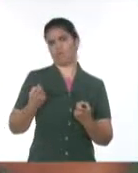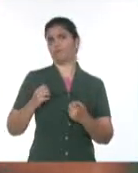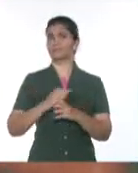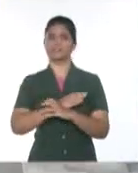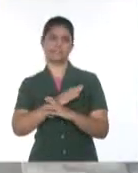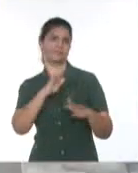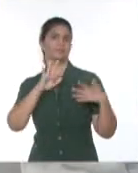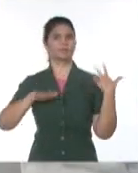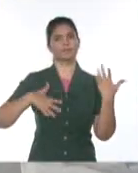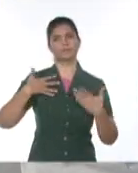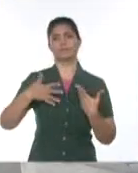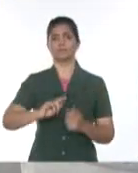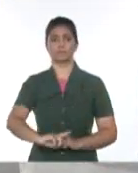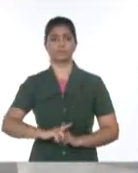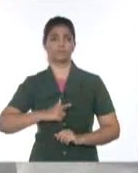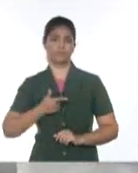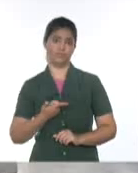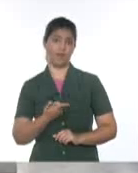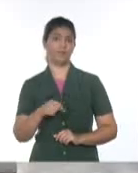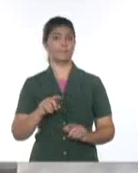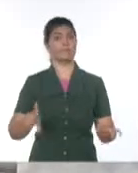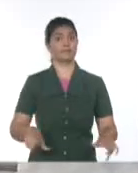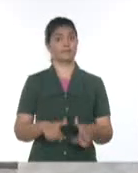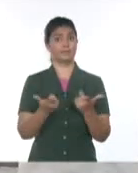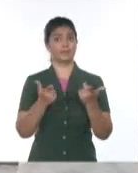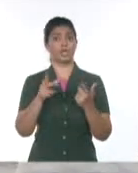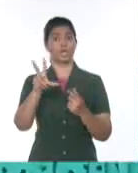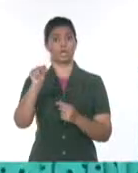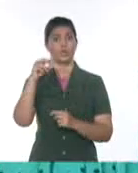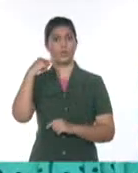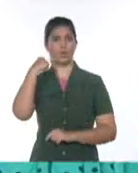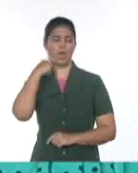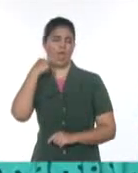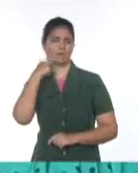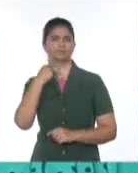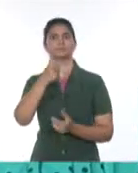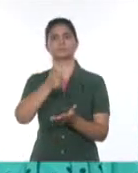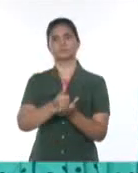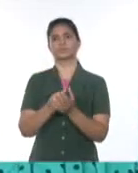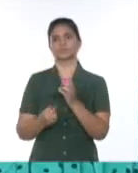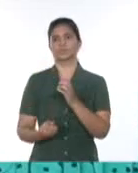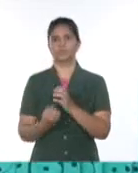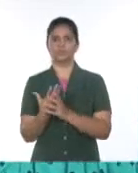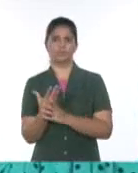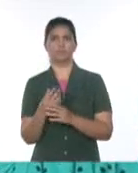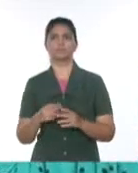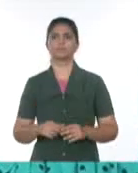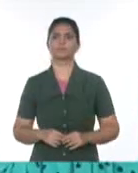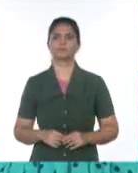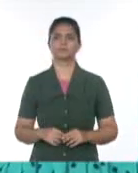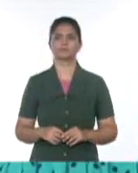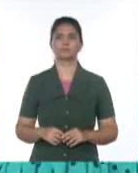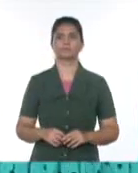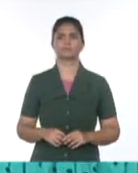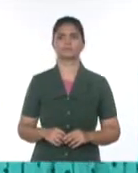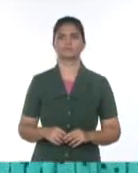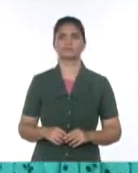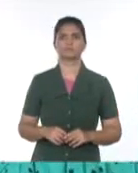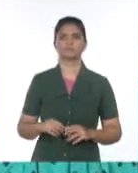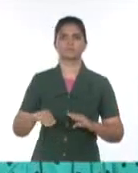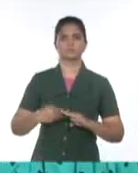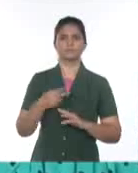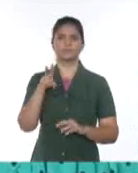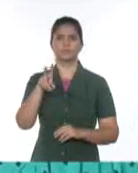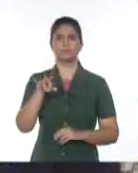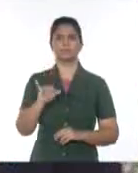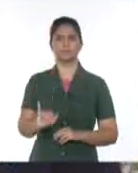se realizarán para la celebración del nuevo aniversario de la ciudad. El día 26, que se rememora la jornada de la